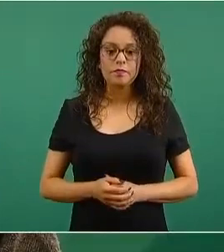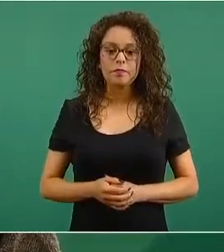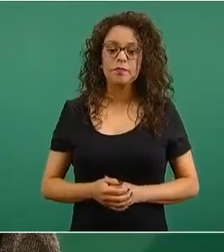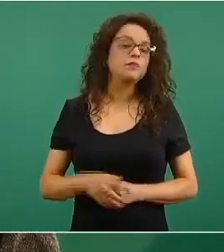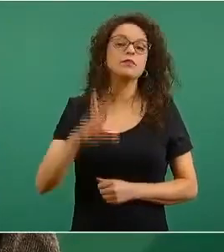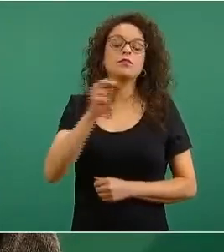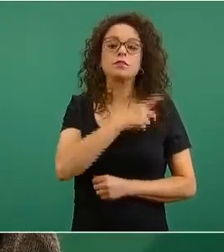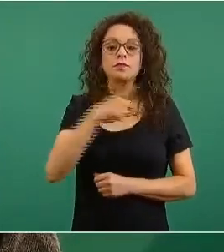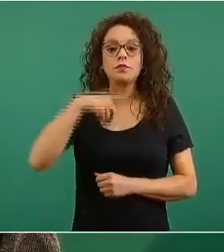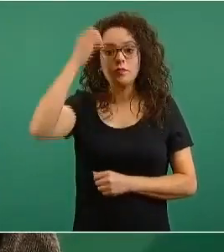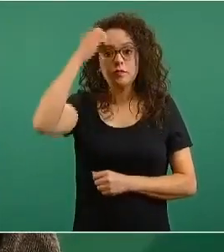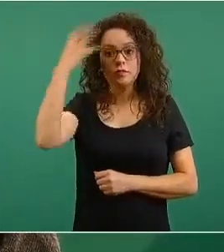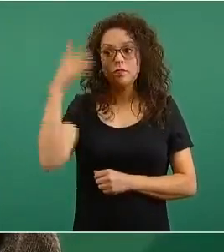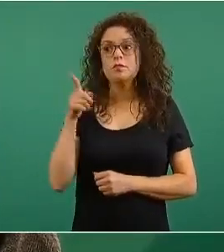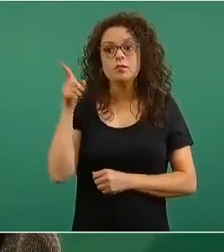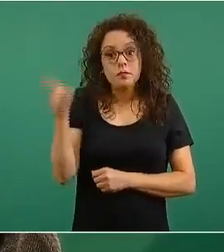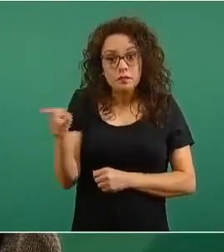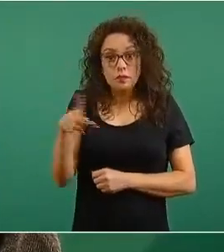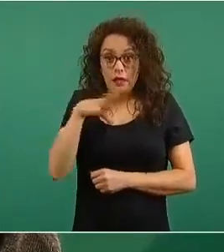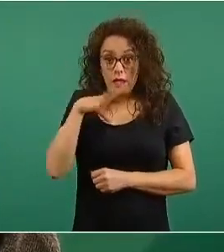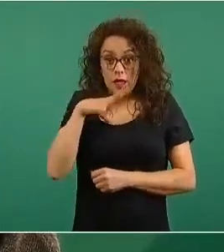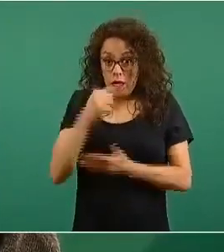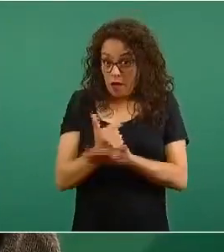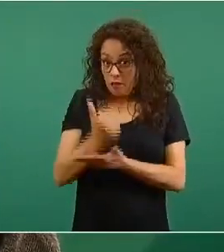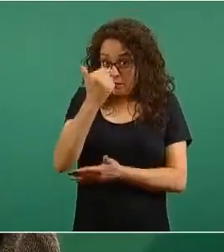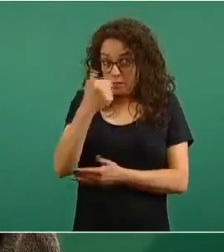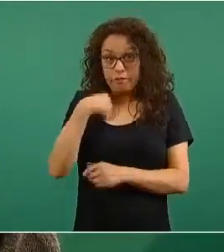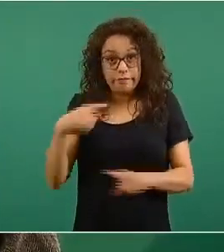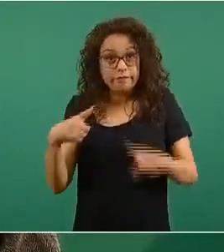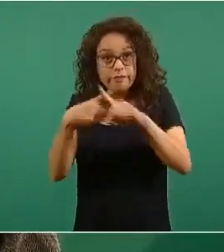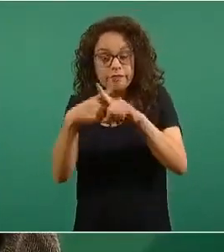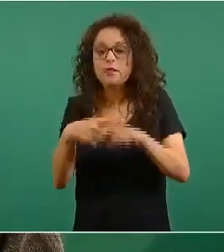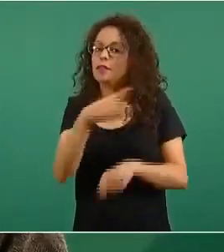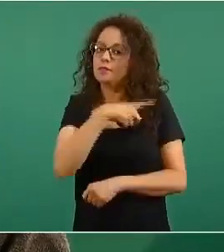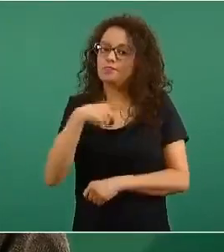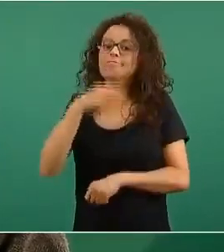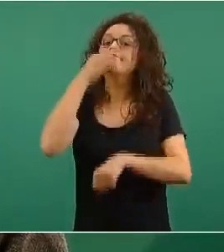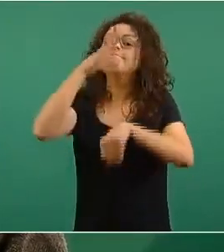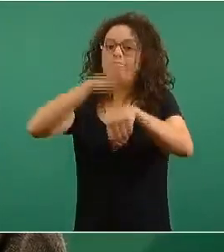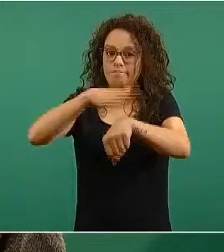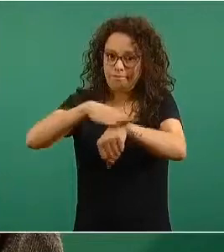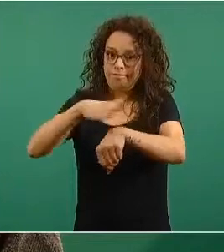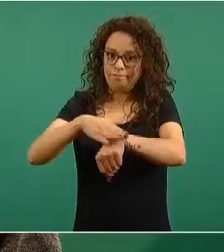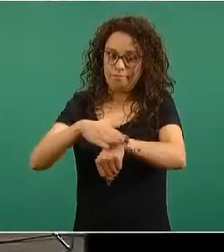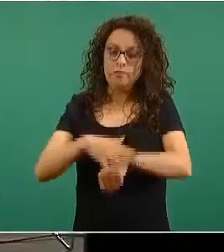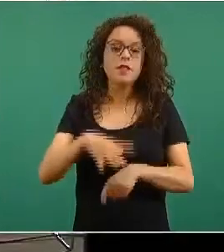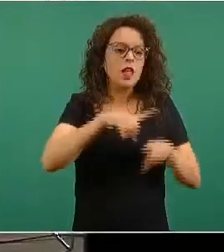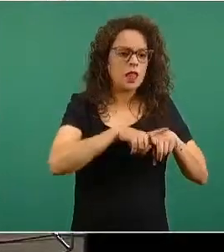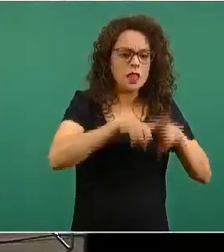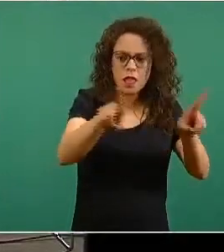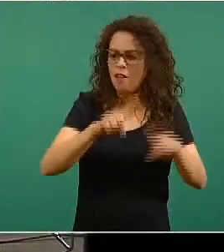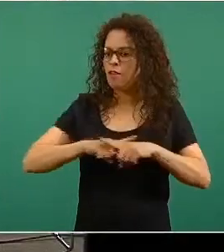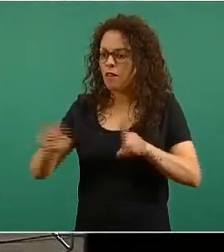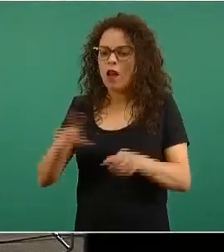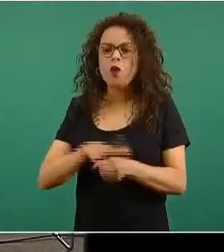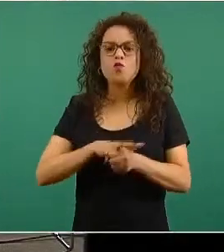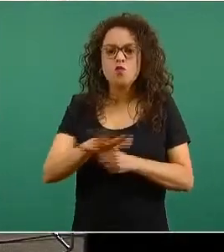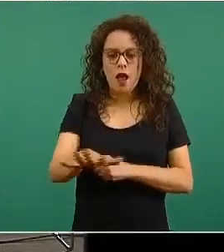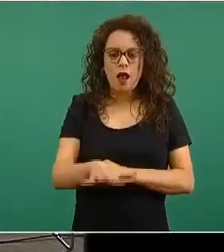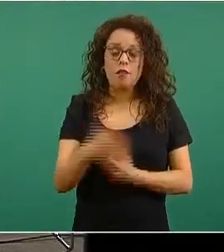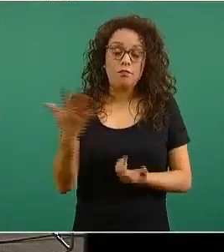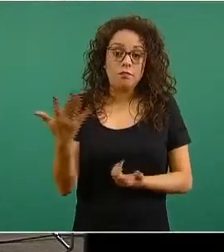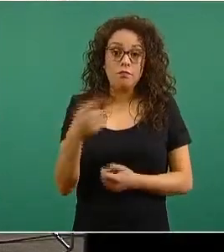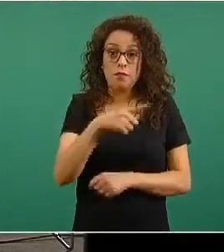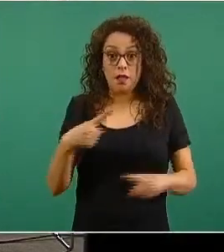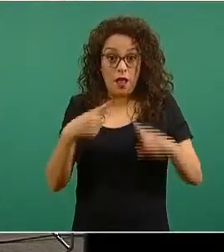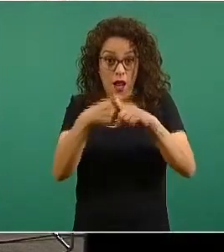olviden que tienen antecedente de alergia grave. Ahora, es muy distinto la alergia grave que la alergia no grave. La alergia grave en